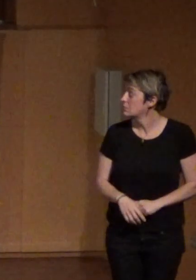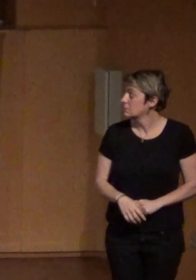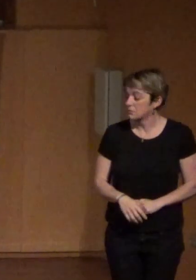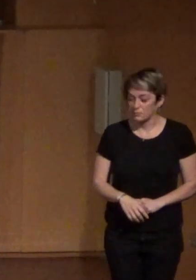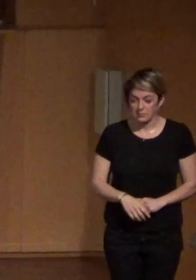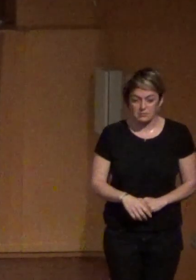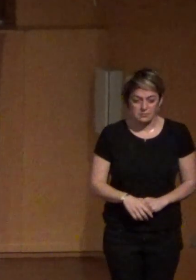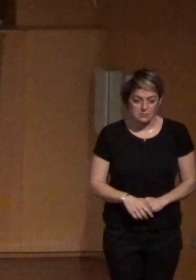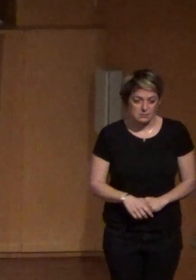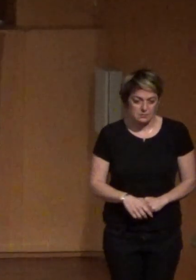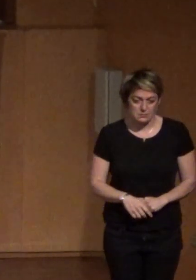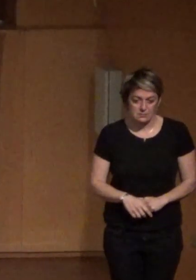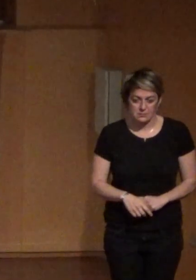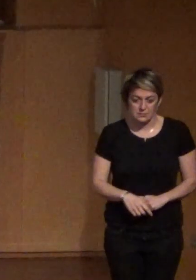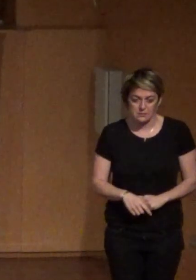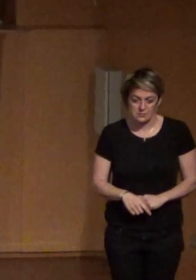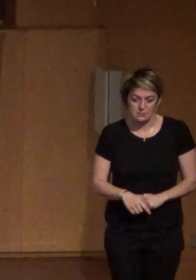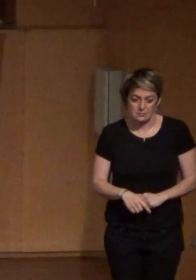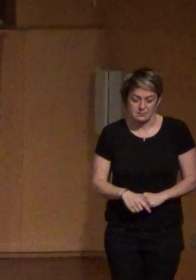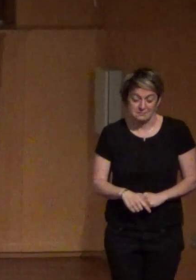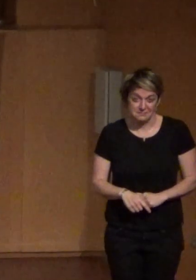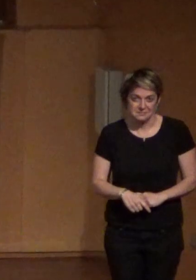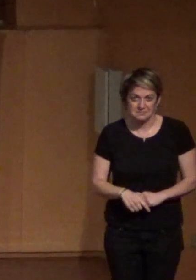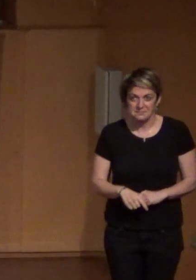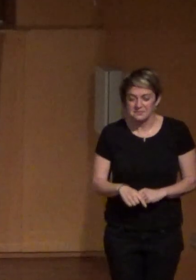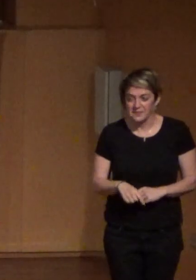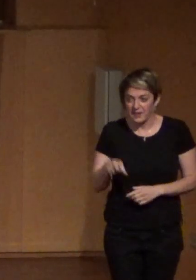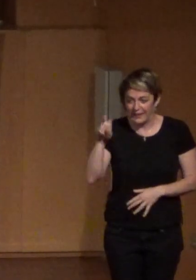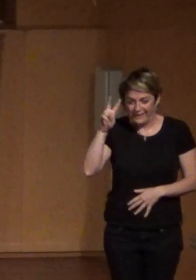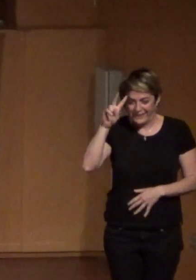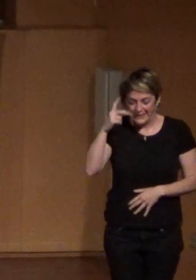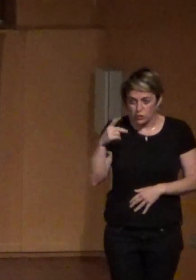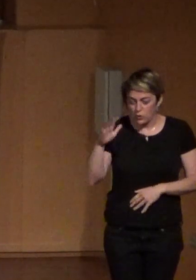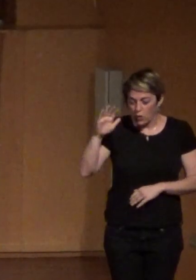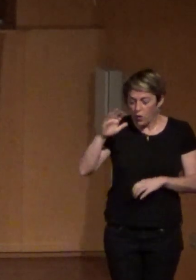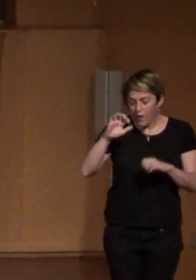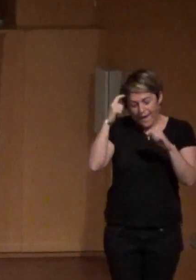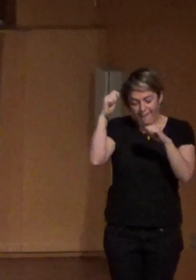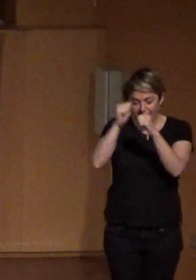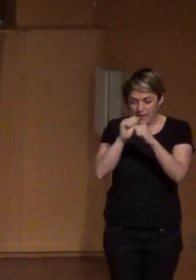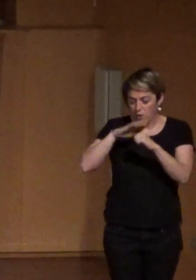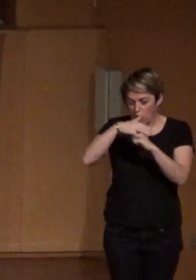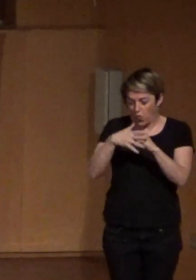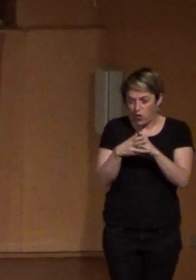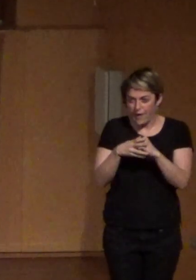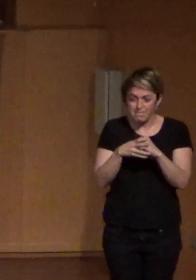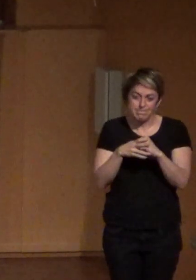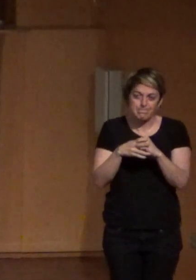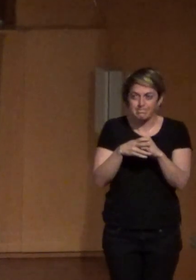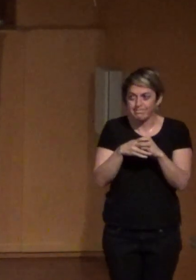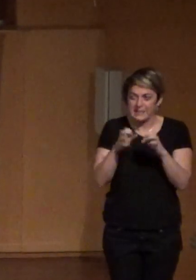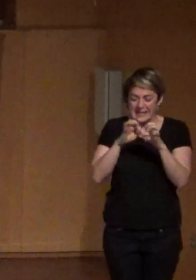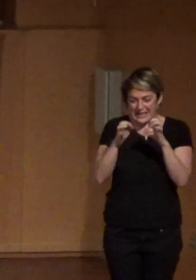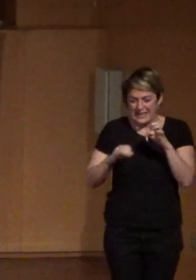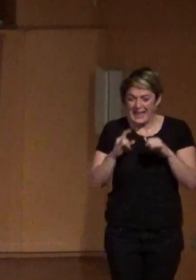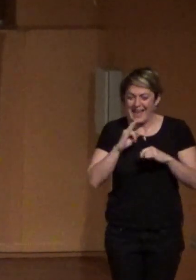neurotransmisión córtico-subcortical. Un trastorno de origen fisiológico, que tiene un trasfondo eléctrico y un trasfondo